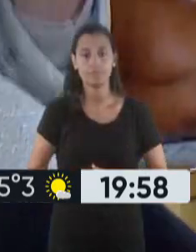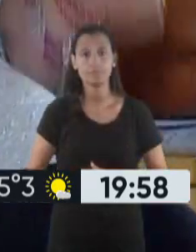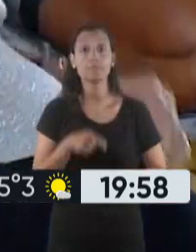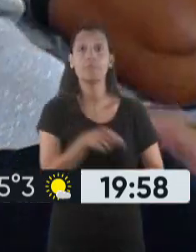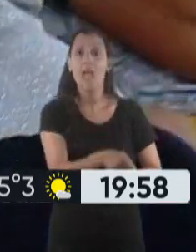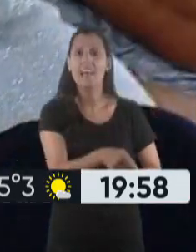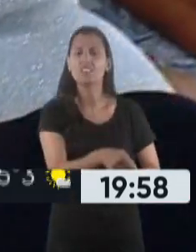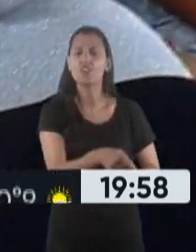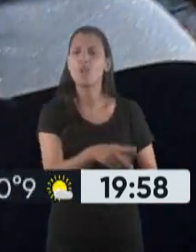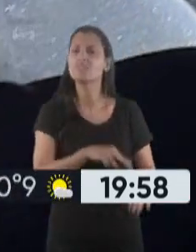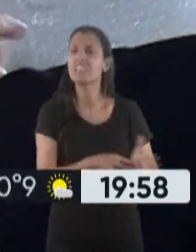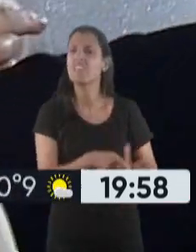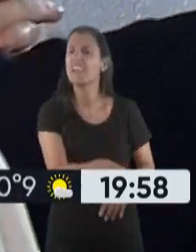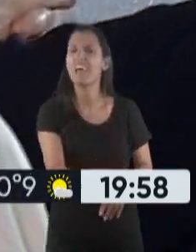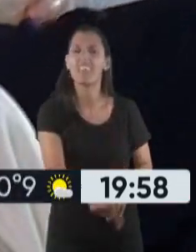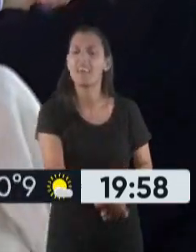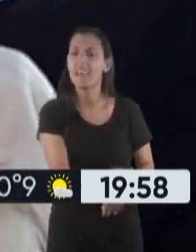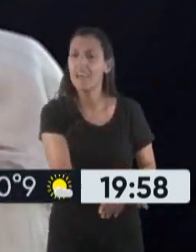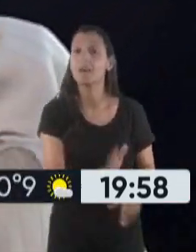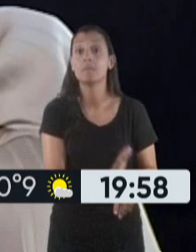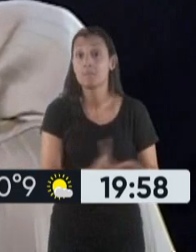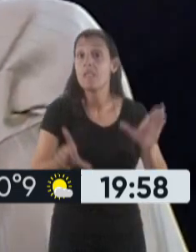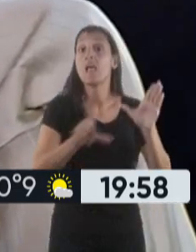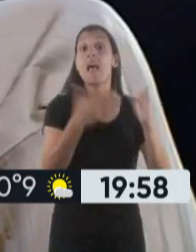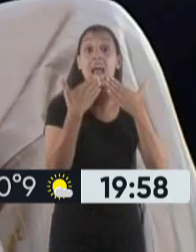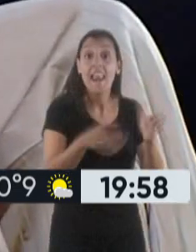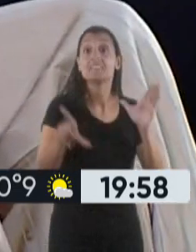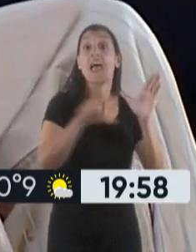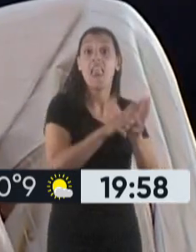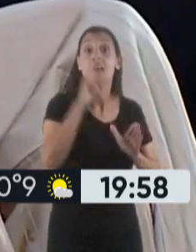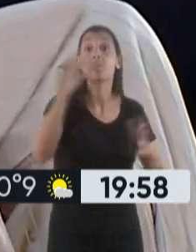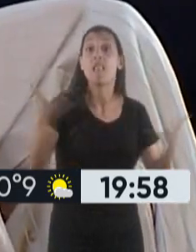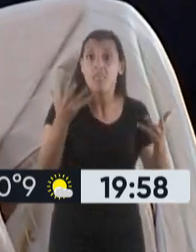¿Eso qué significa? Que la ley de los 1000 días tuvo mucho sentido.